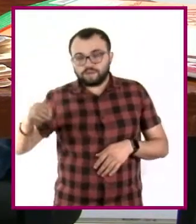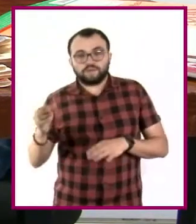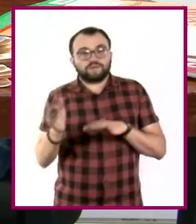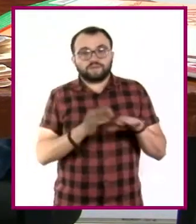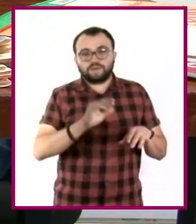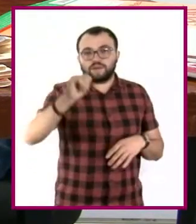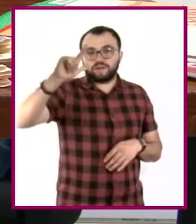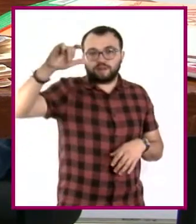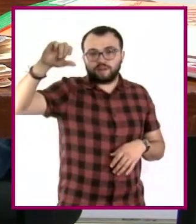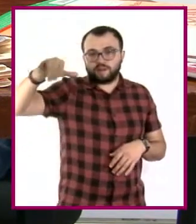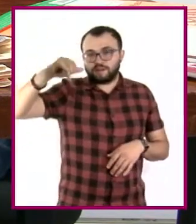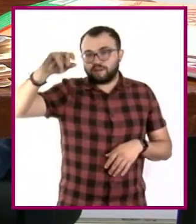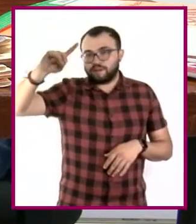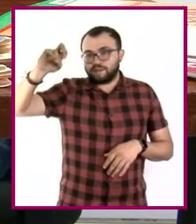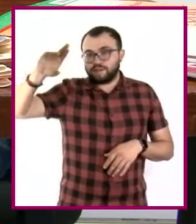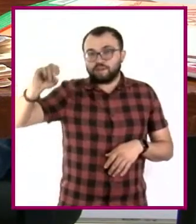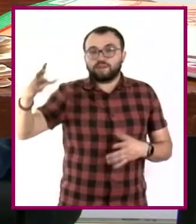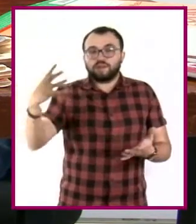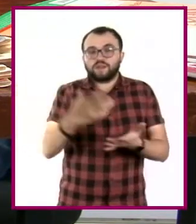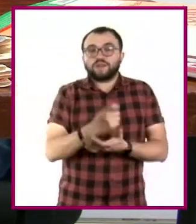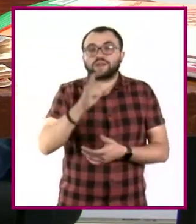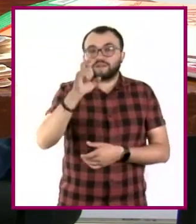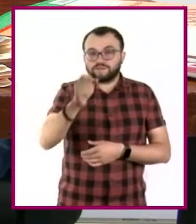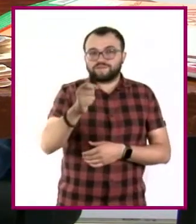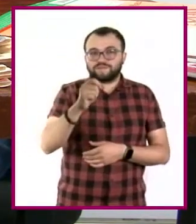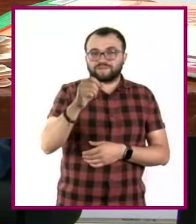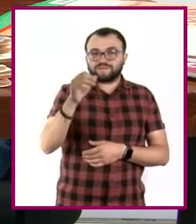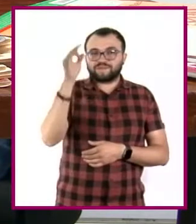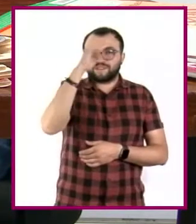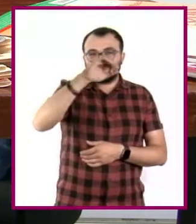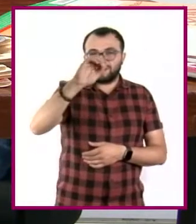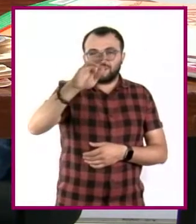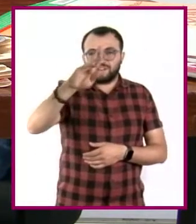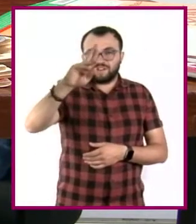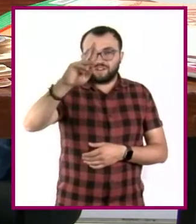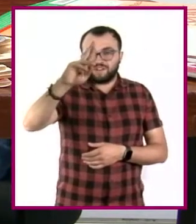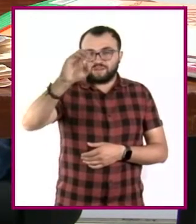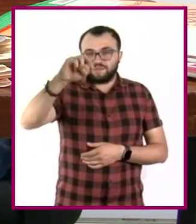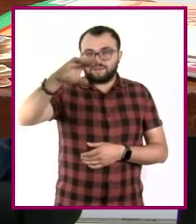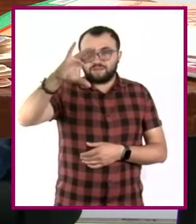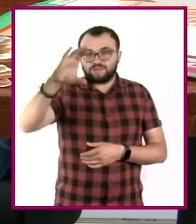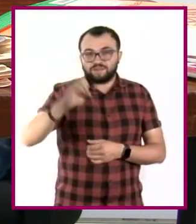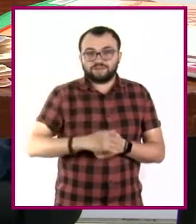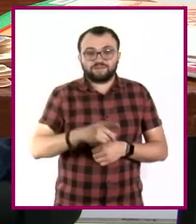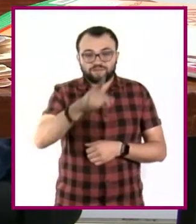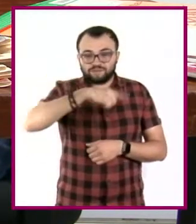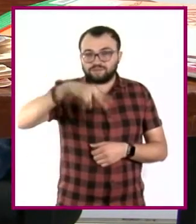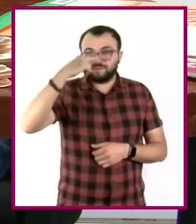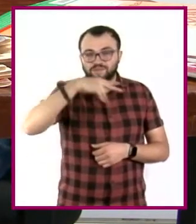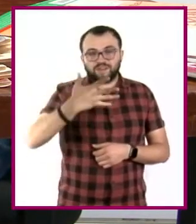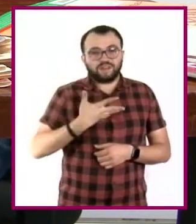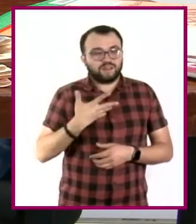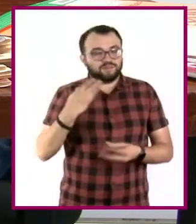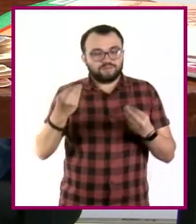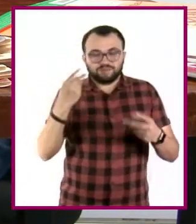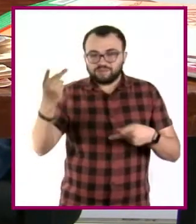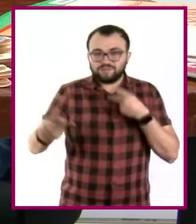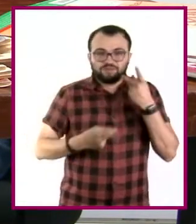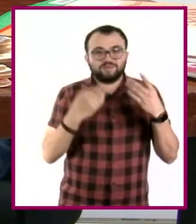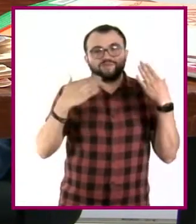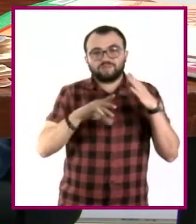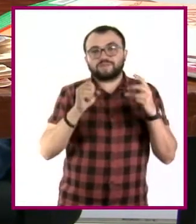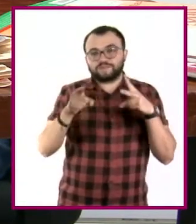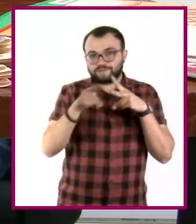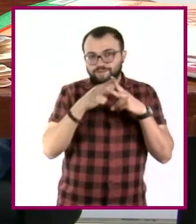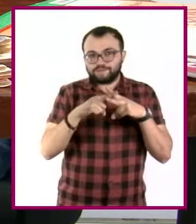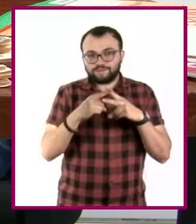Alejandro Reyes de Morelos ganaron el bronce. Los mexicanos tenemos mucho que decir sobre las matemáticas. Además,